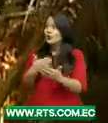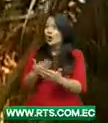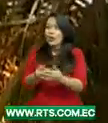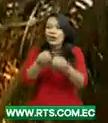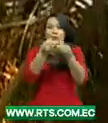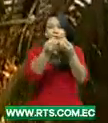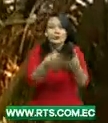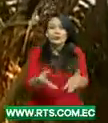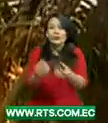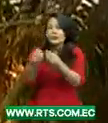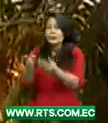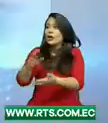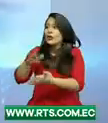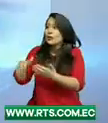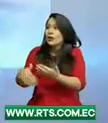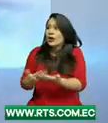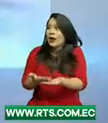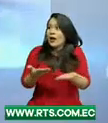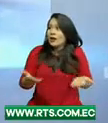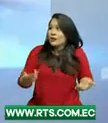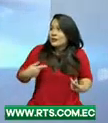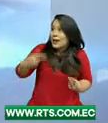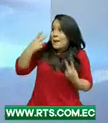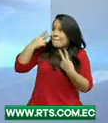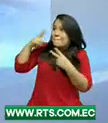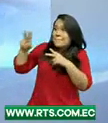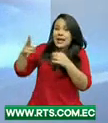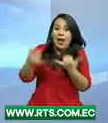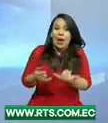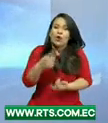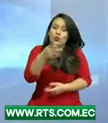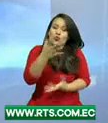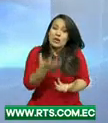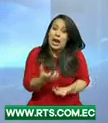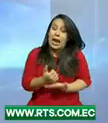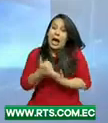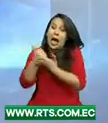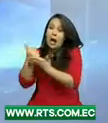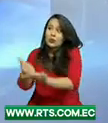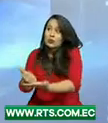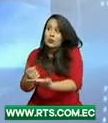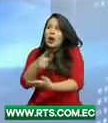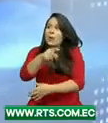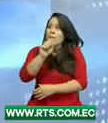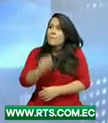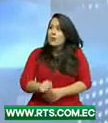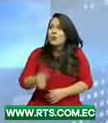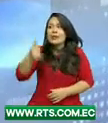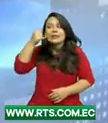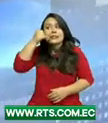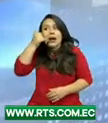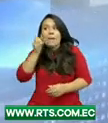las cosas no empeoren. En pantalla les mostramos los números para ayudar a las familias que resultaron